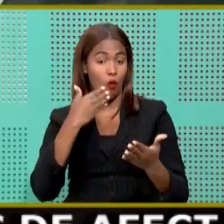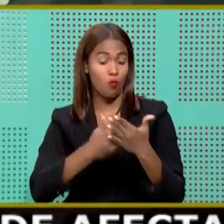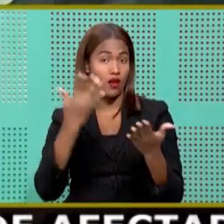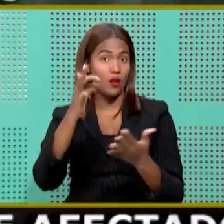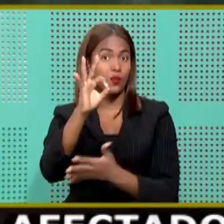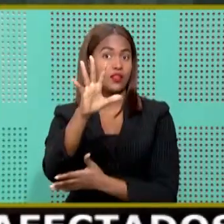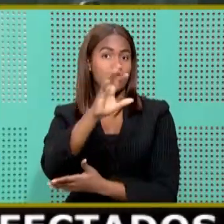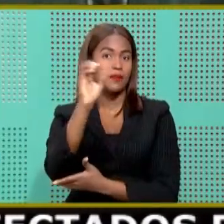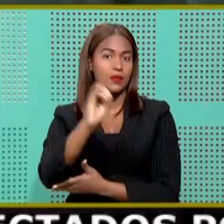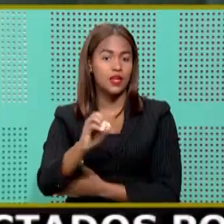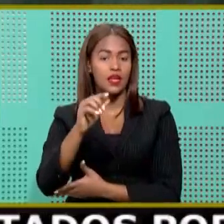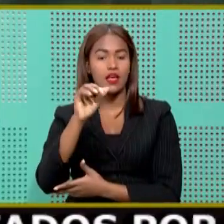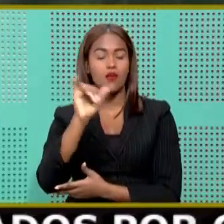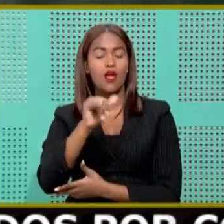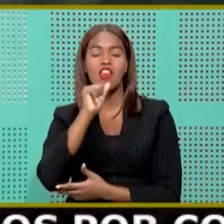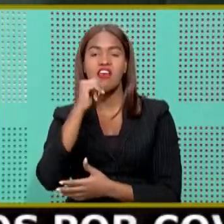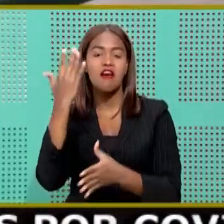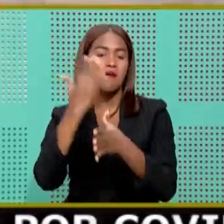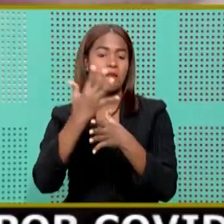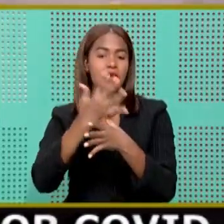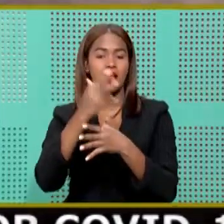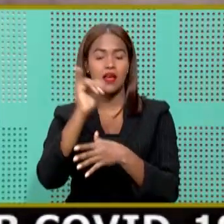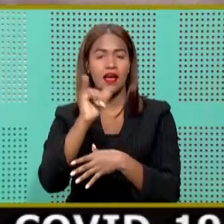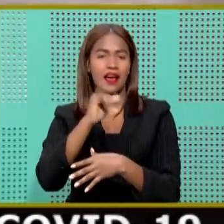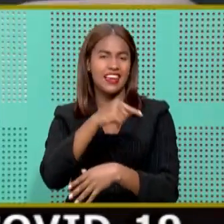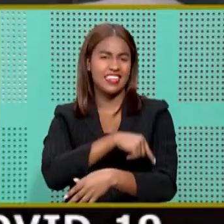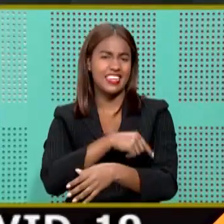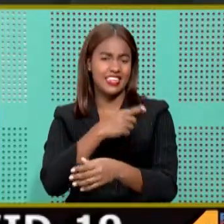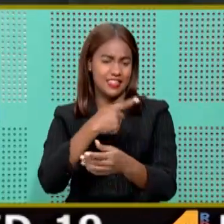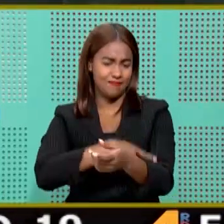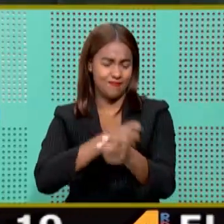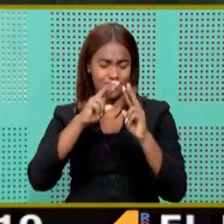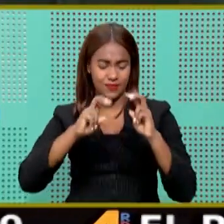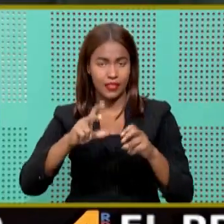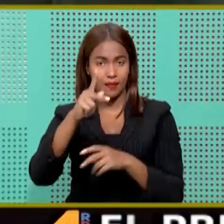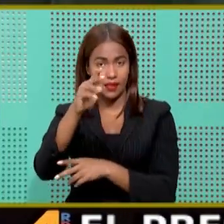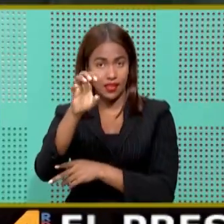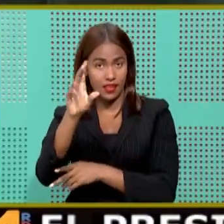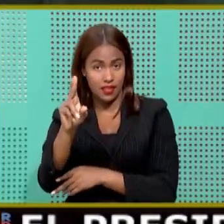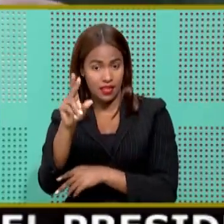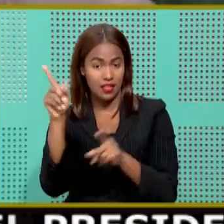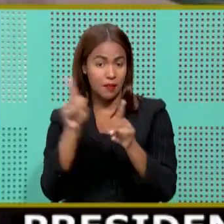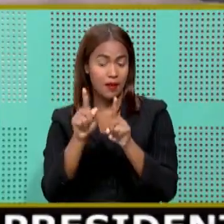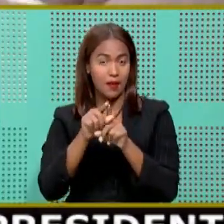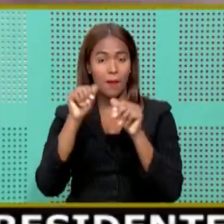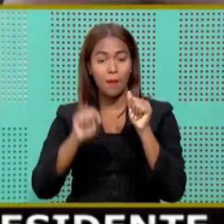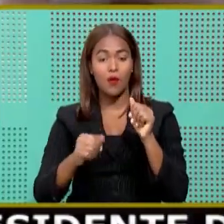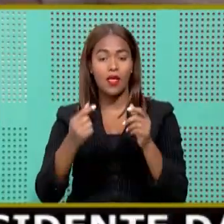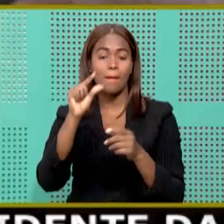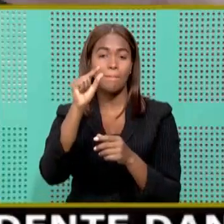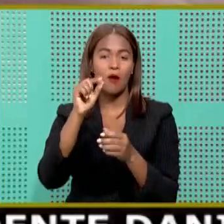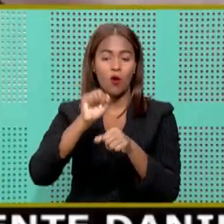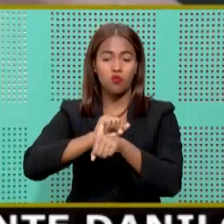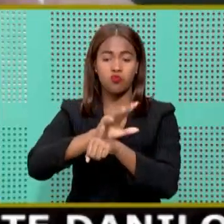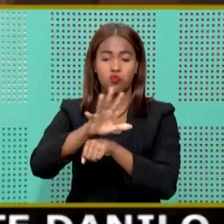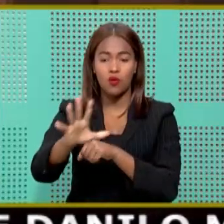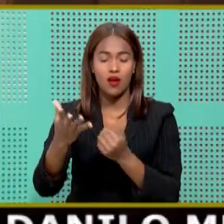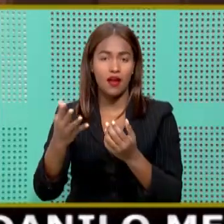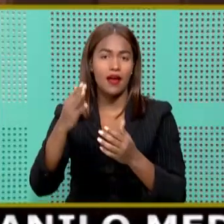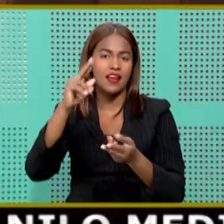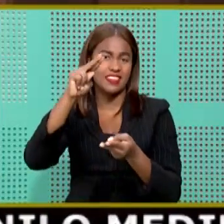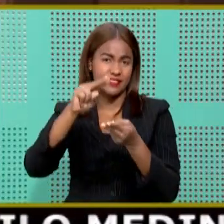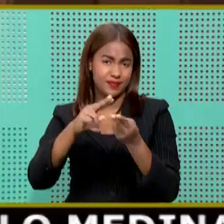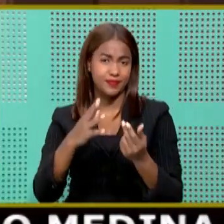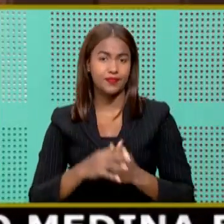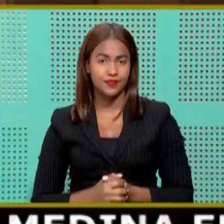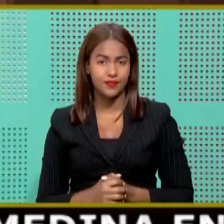y es menos molestosa que la PCR. Además, tiene menos riesgos de contagio para el personal de salud que tome la muestra. Y